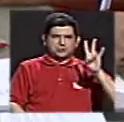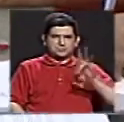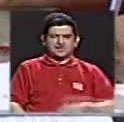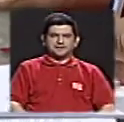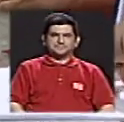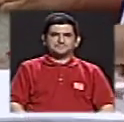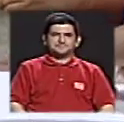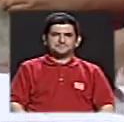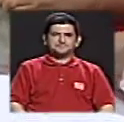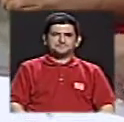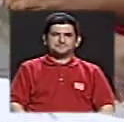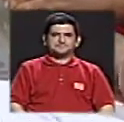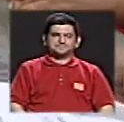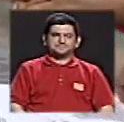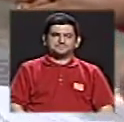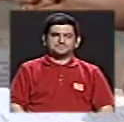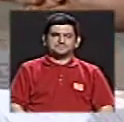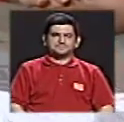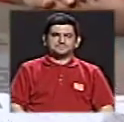2764-3657. Y